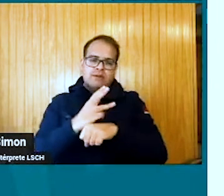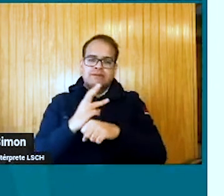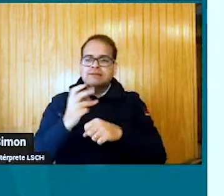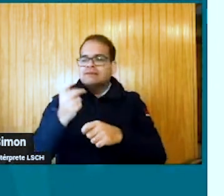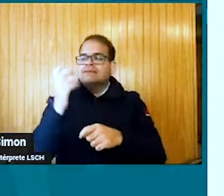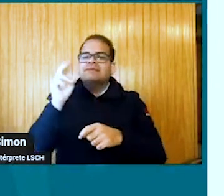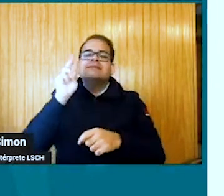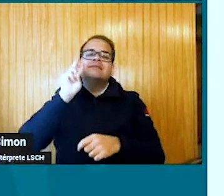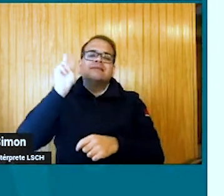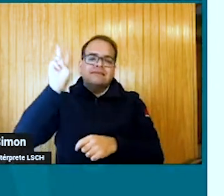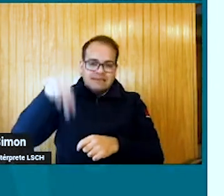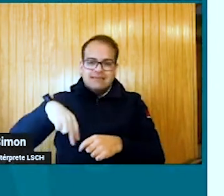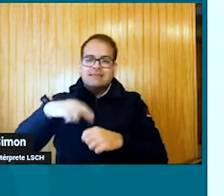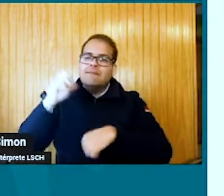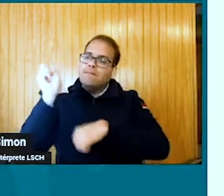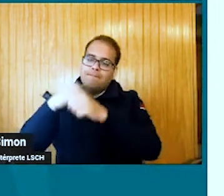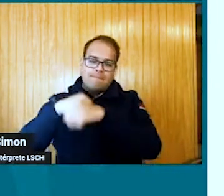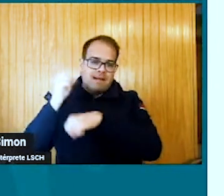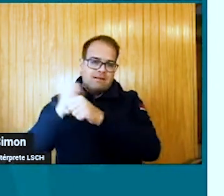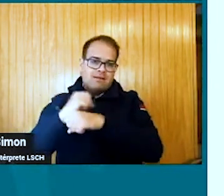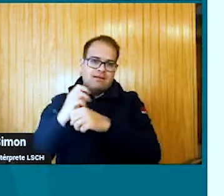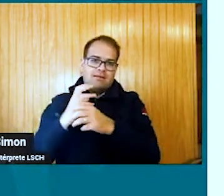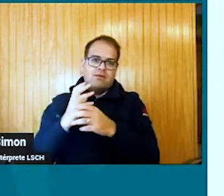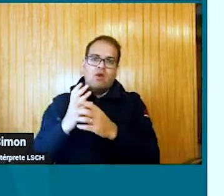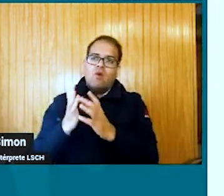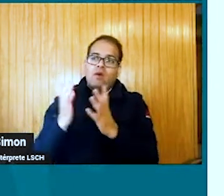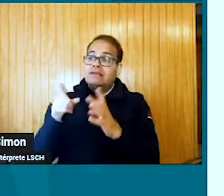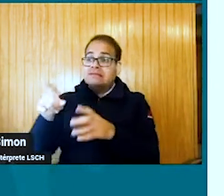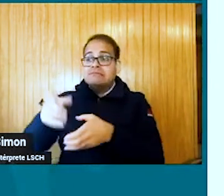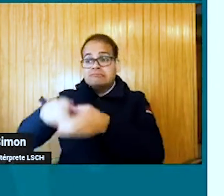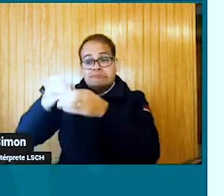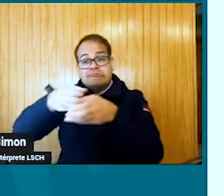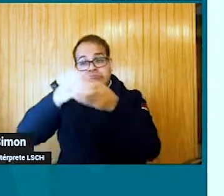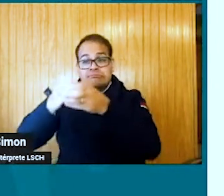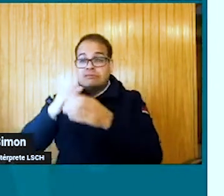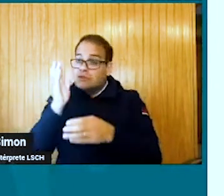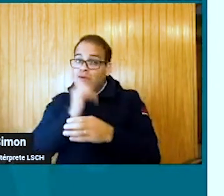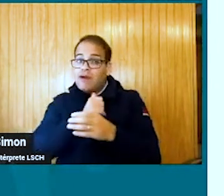las máquinas de viento no existirían, porque nos helaríamos igual.